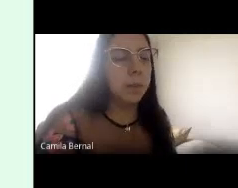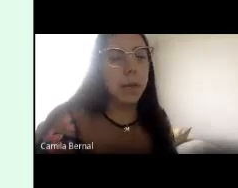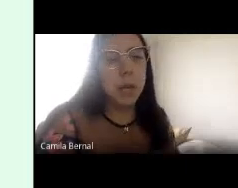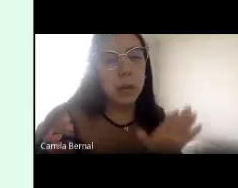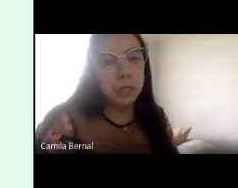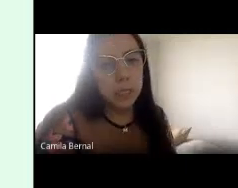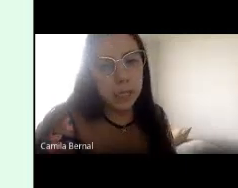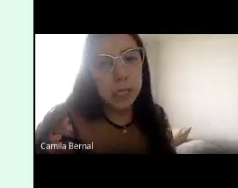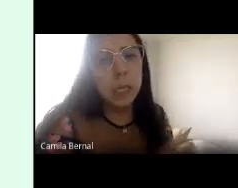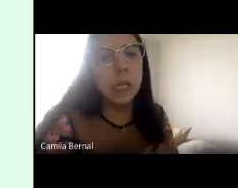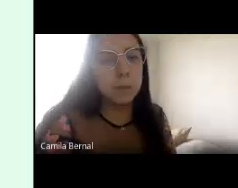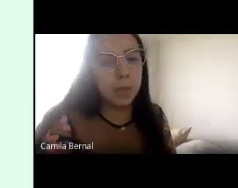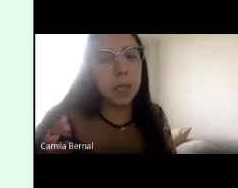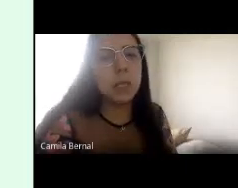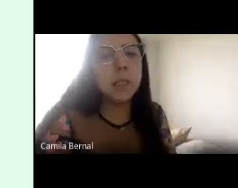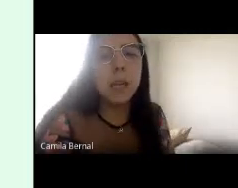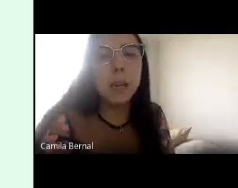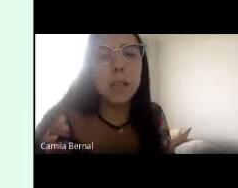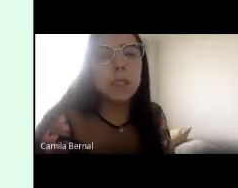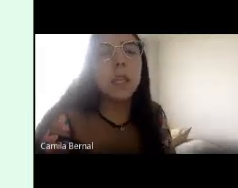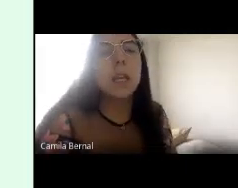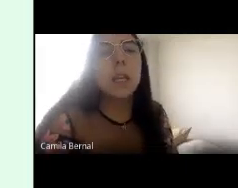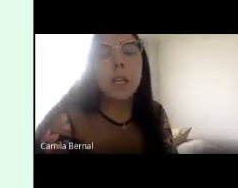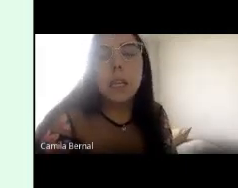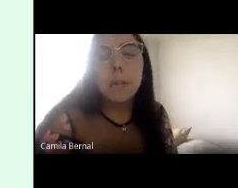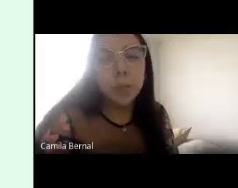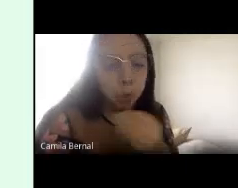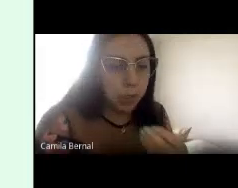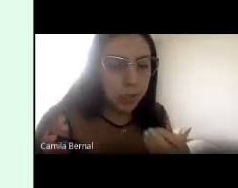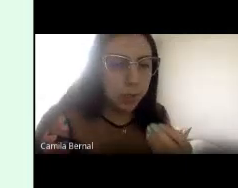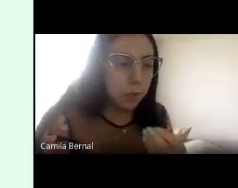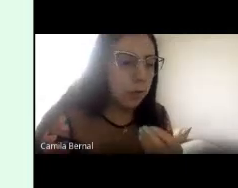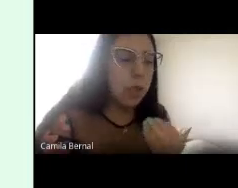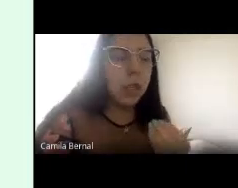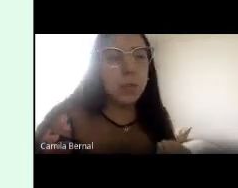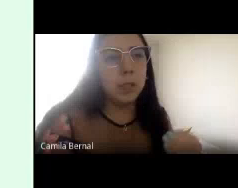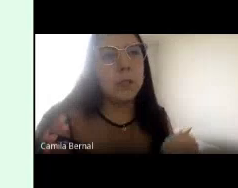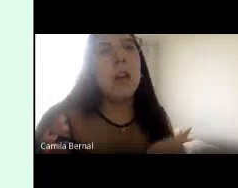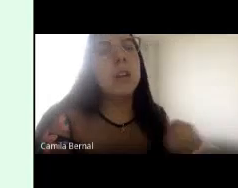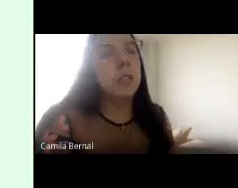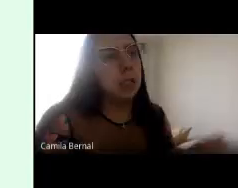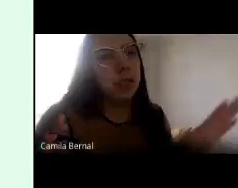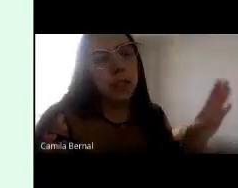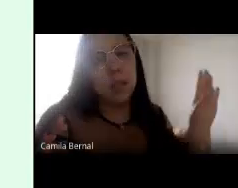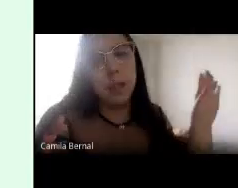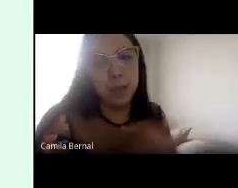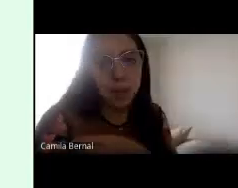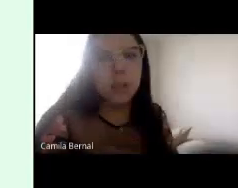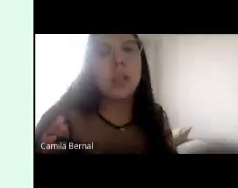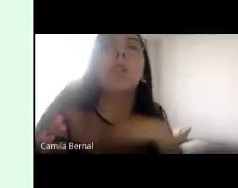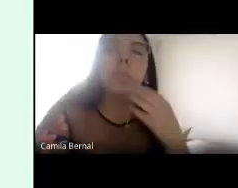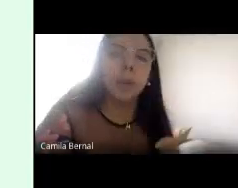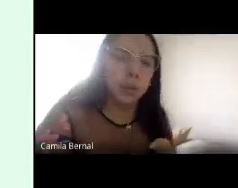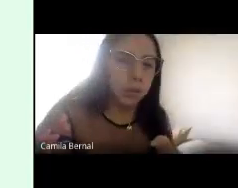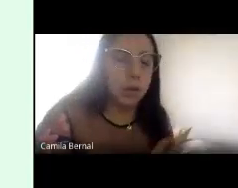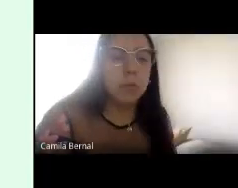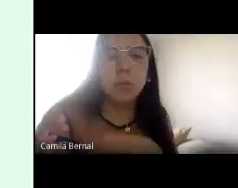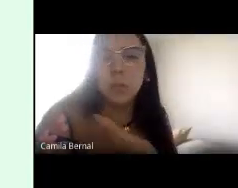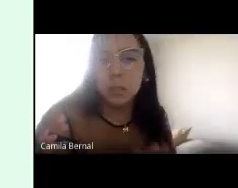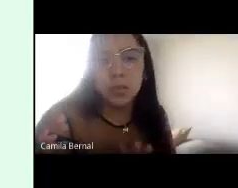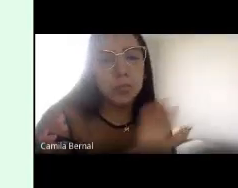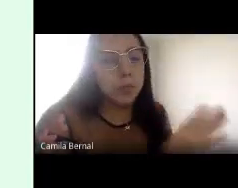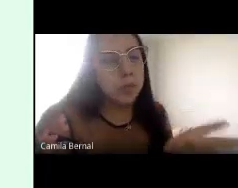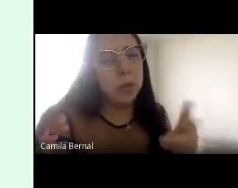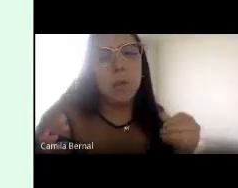por separado las arenas, las piedras, las gravas y si utilizamos el carbón activado, este se tiene que quitar y comprar otro nuevo.